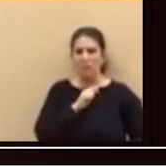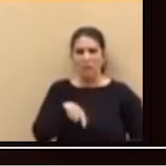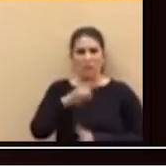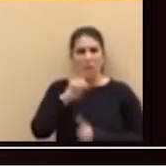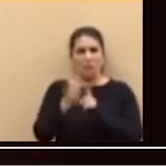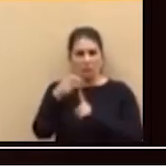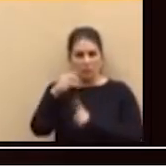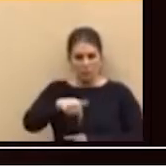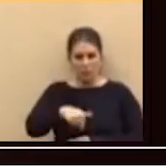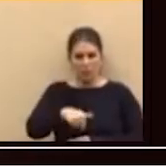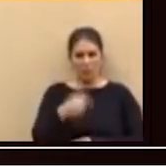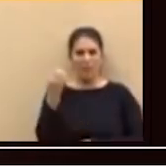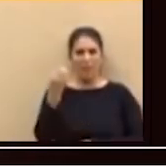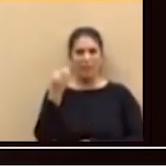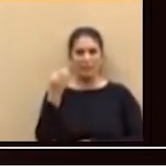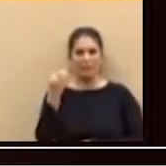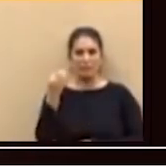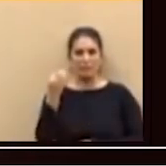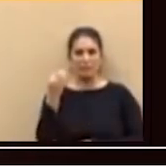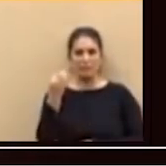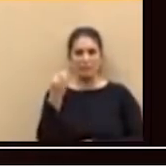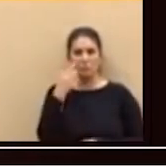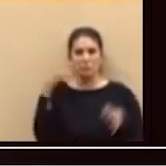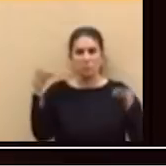retrato, es este retrato.